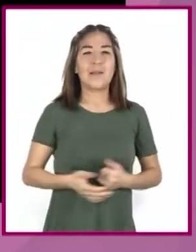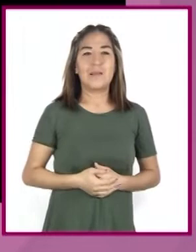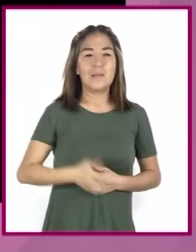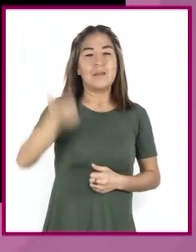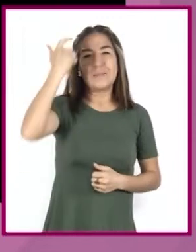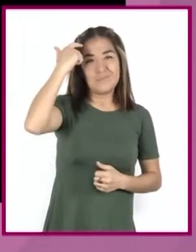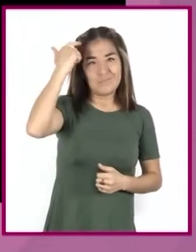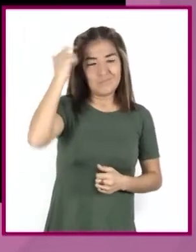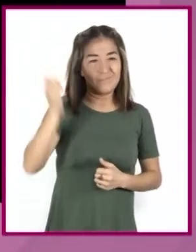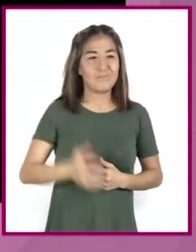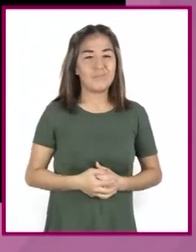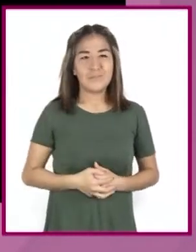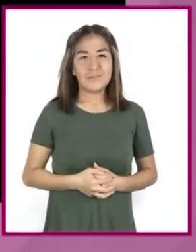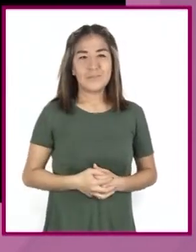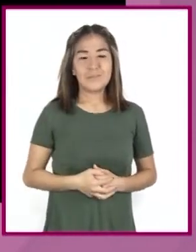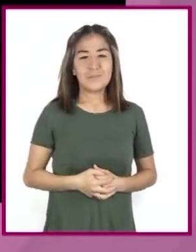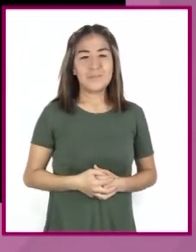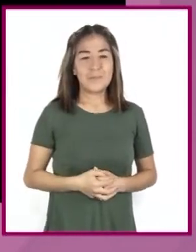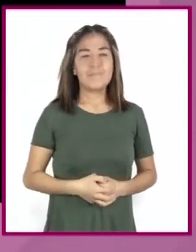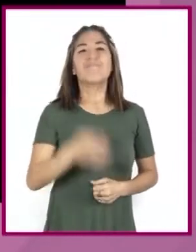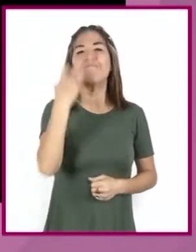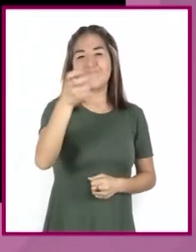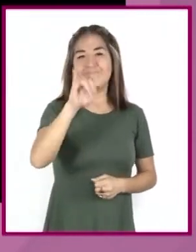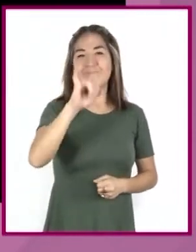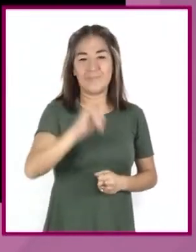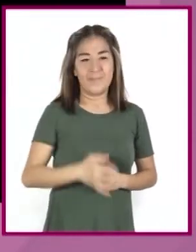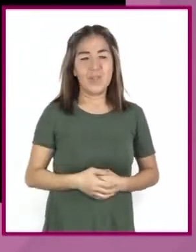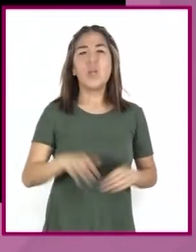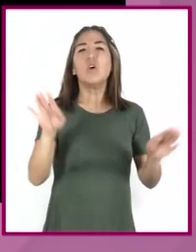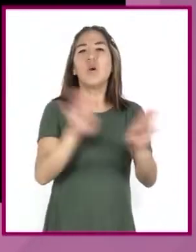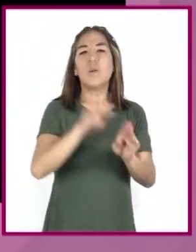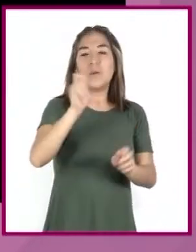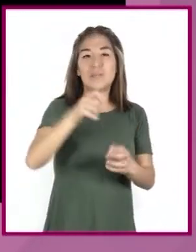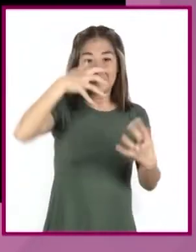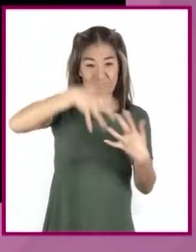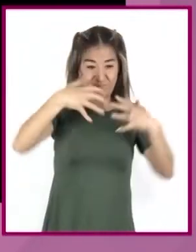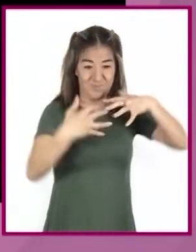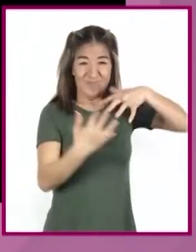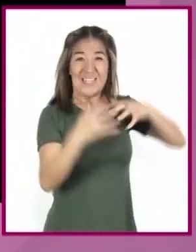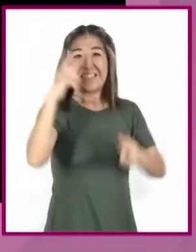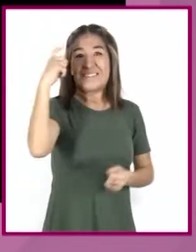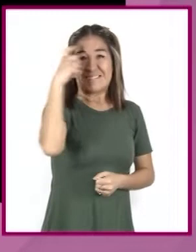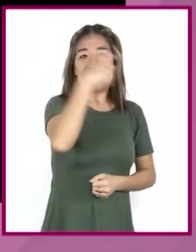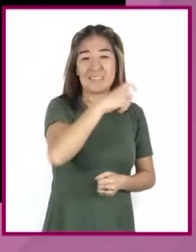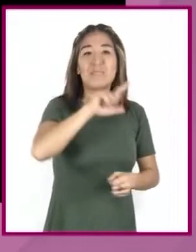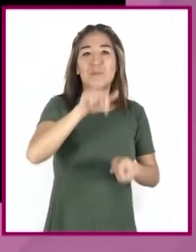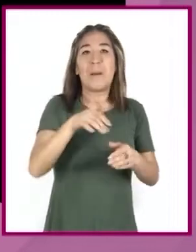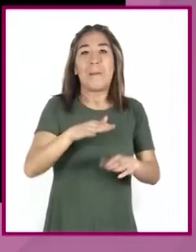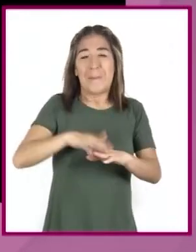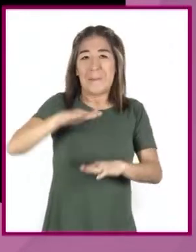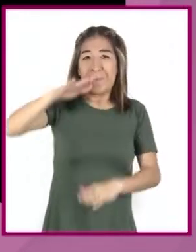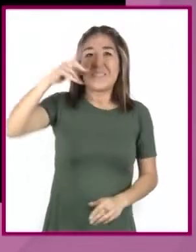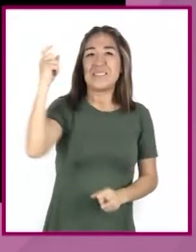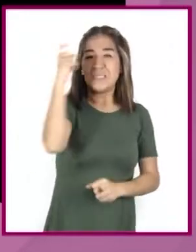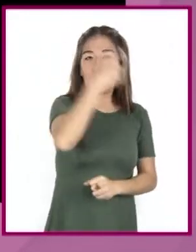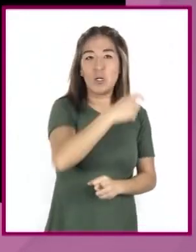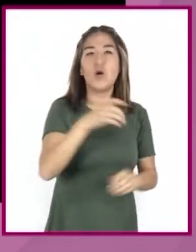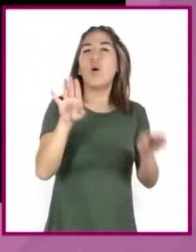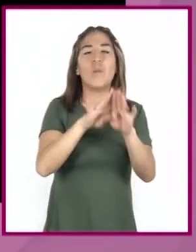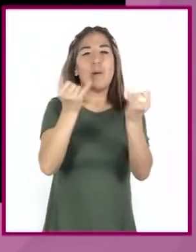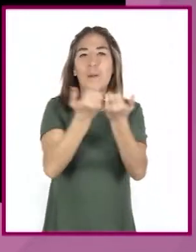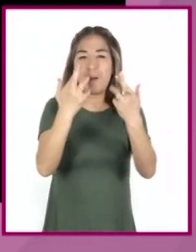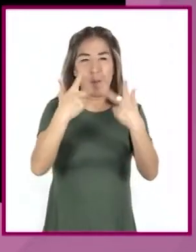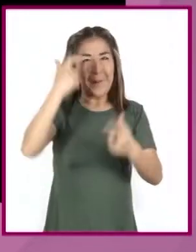el cerebro. Así es, la complejidad estructural va aumentando, como si estuviéramos construyendo un